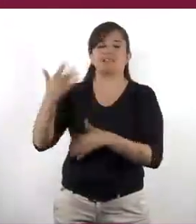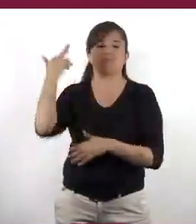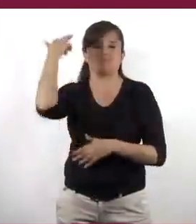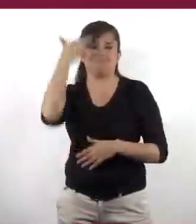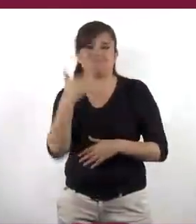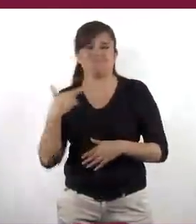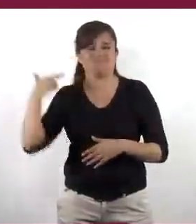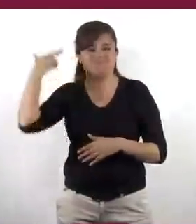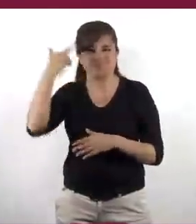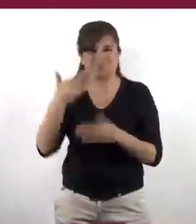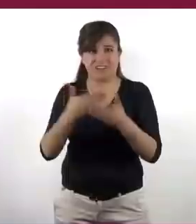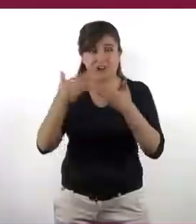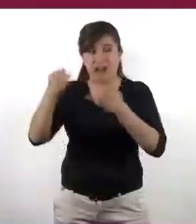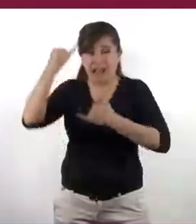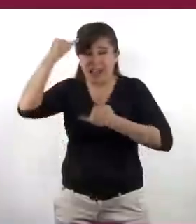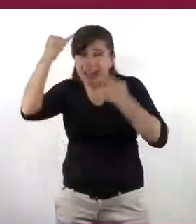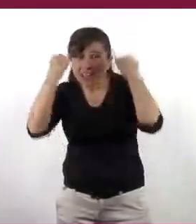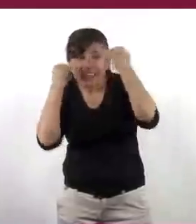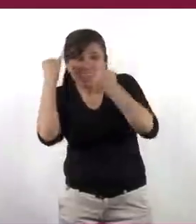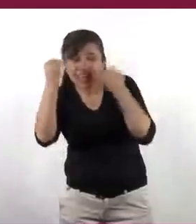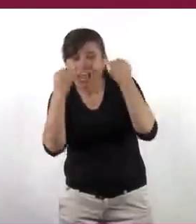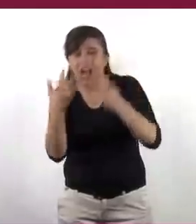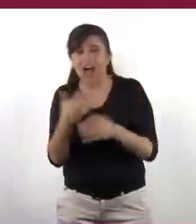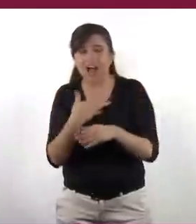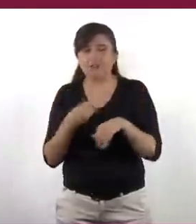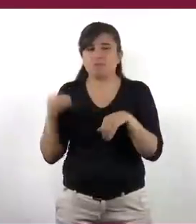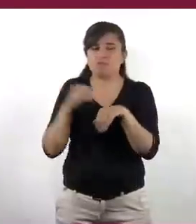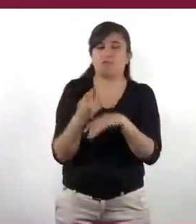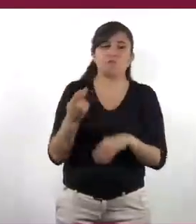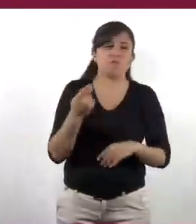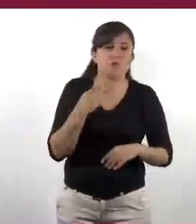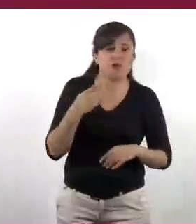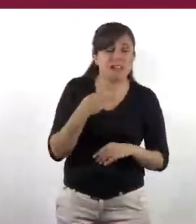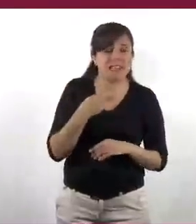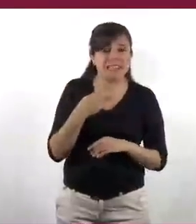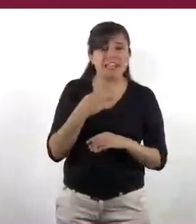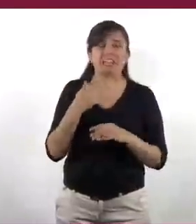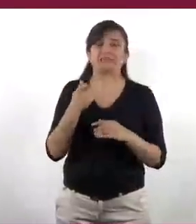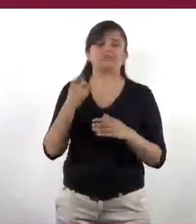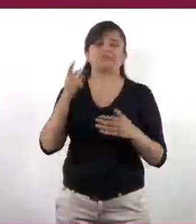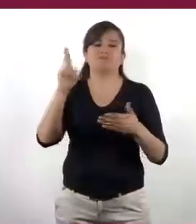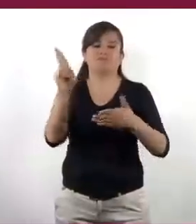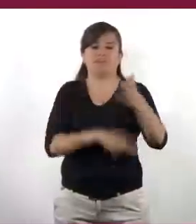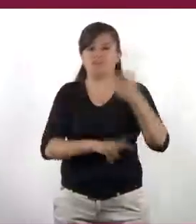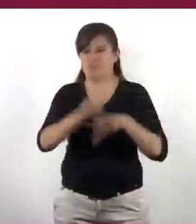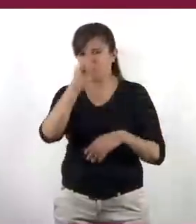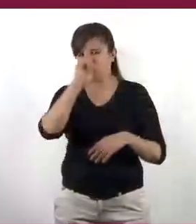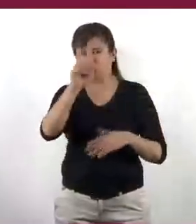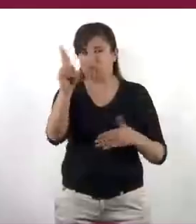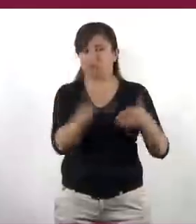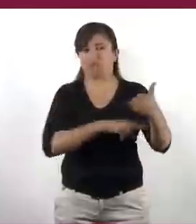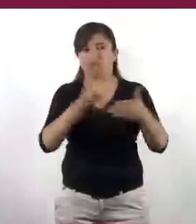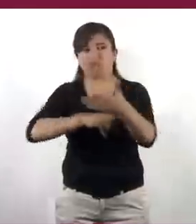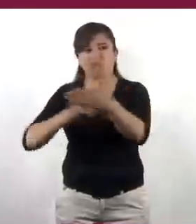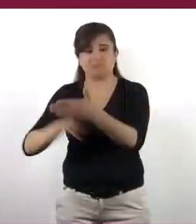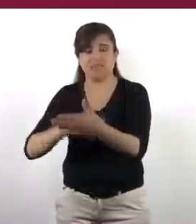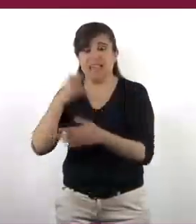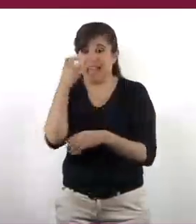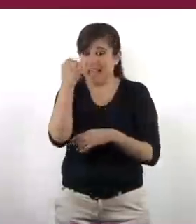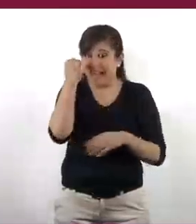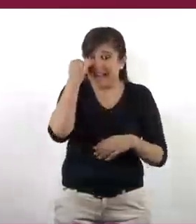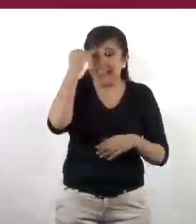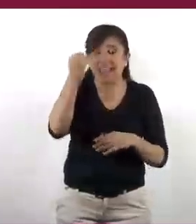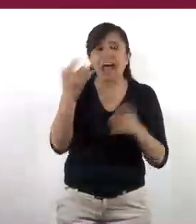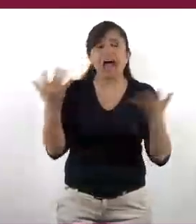que implicó que las ideas que tenían implicaciones políticas fueran censuradas. Sin embargo, estas ideas